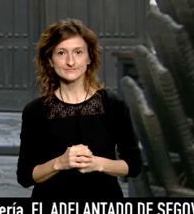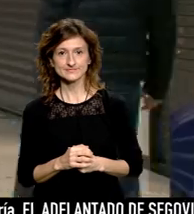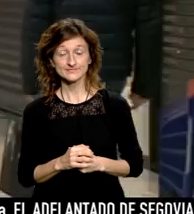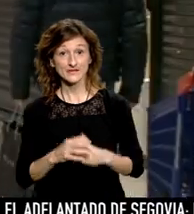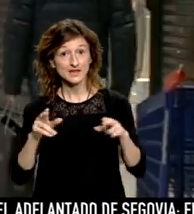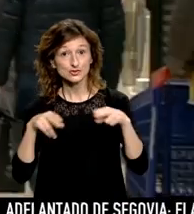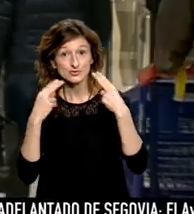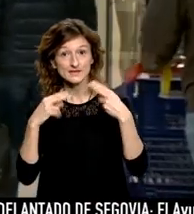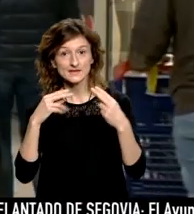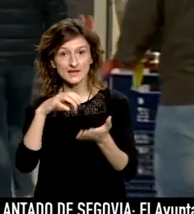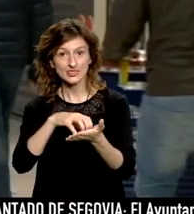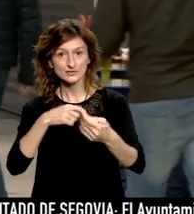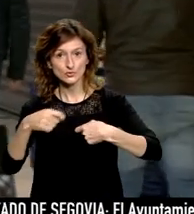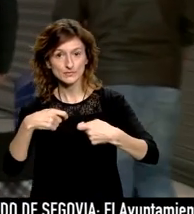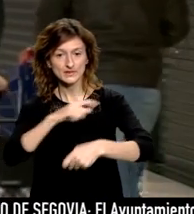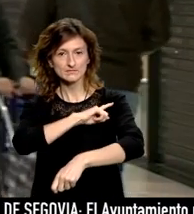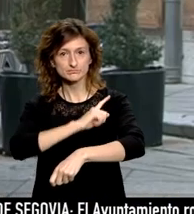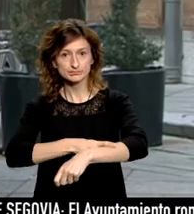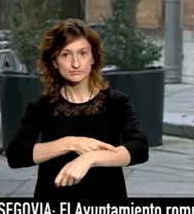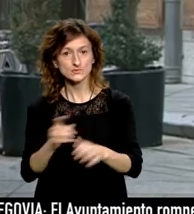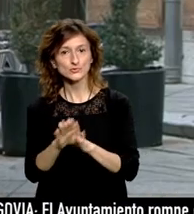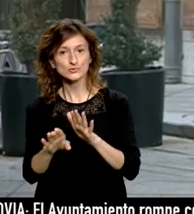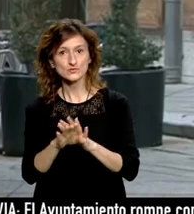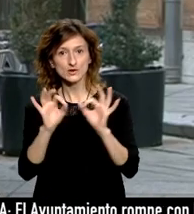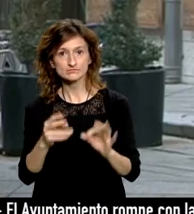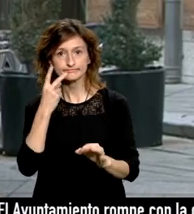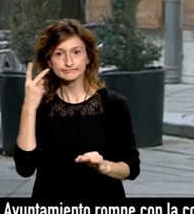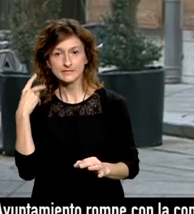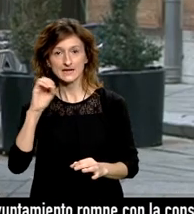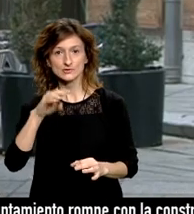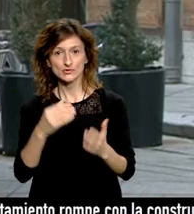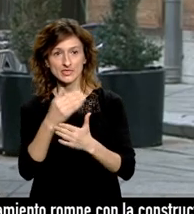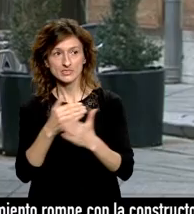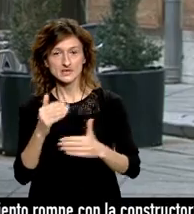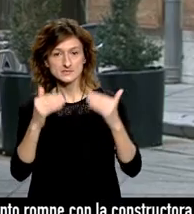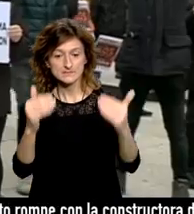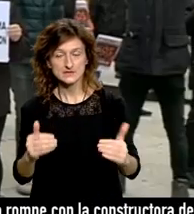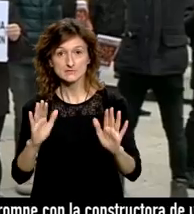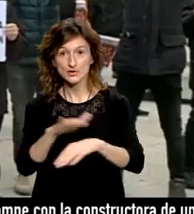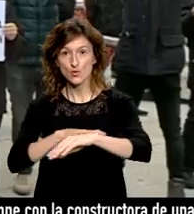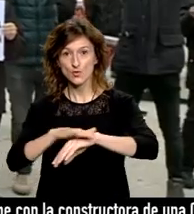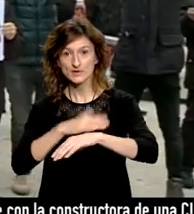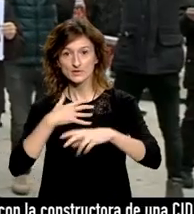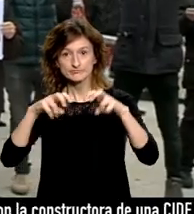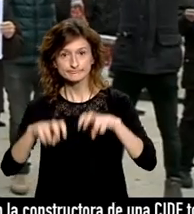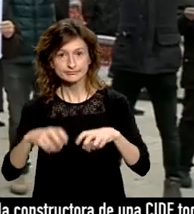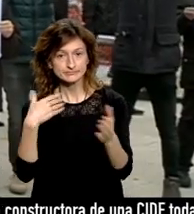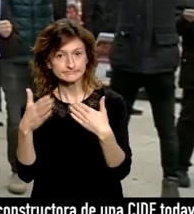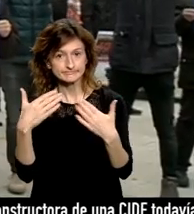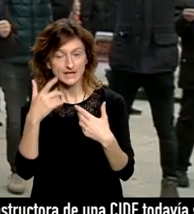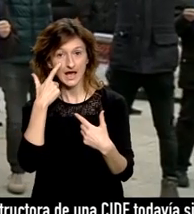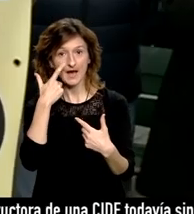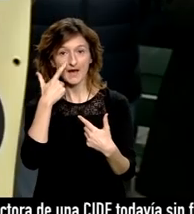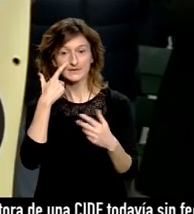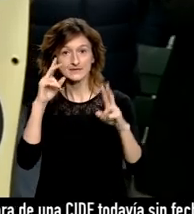La hostelería, los centros comerciales y deportivos seguirán así otros 14 días, pero el Gobierno quiere sentarse con ellos para